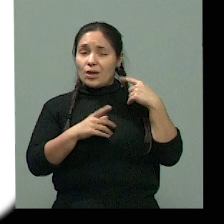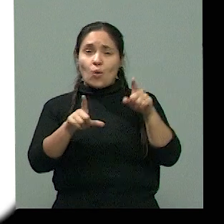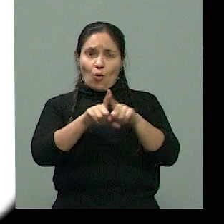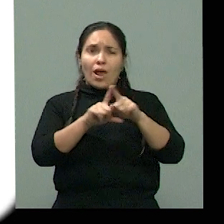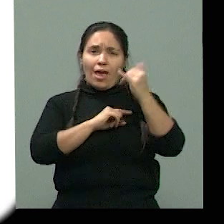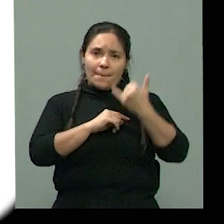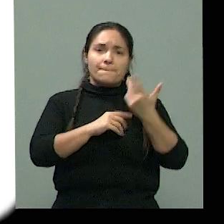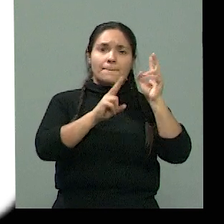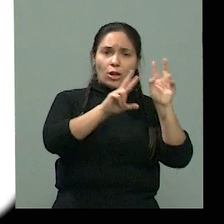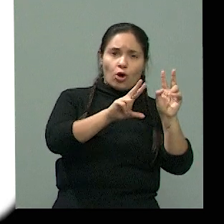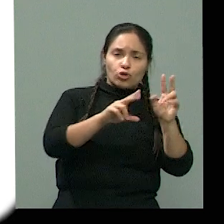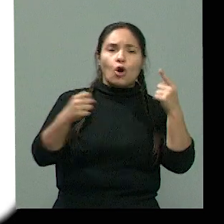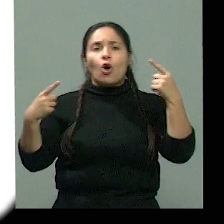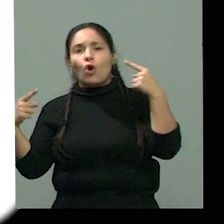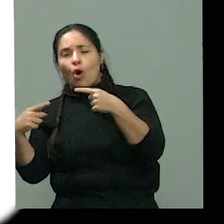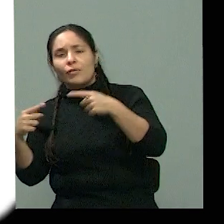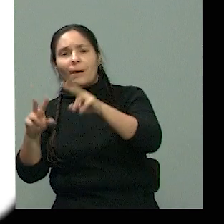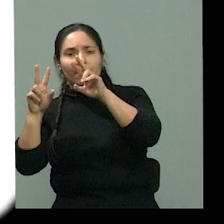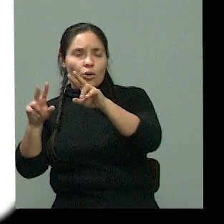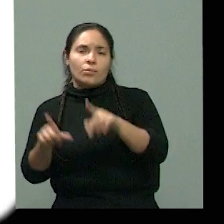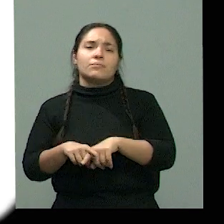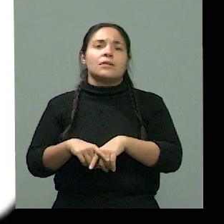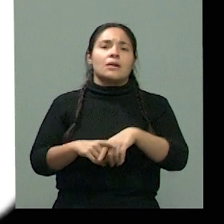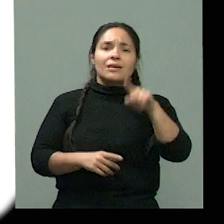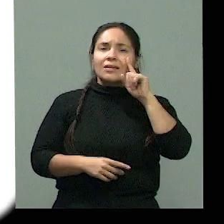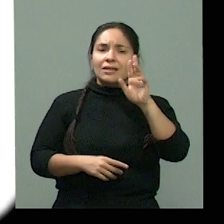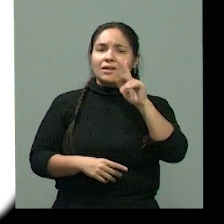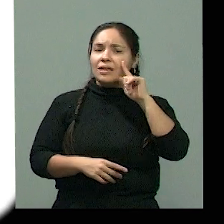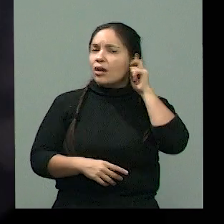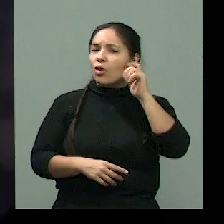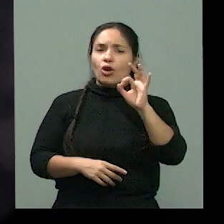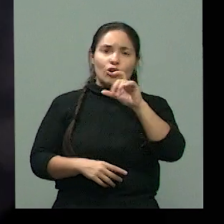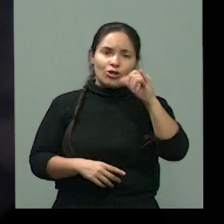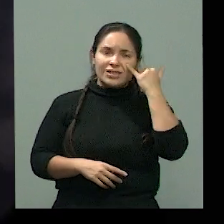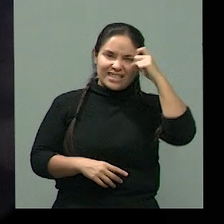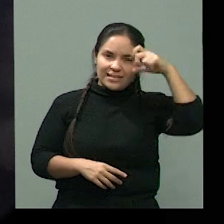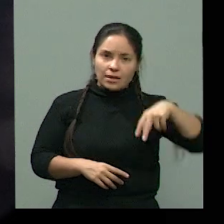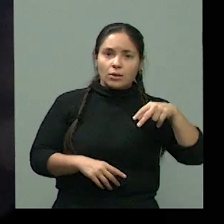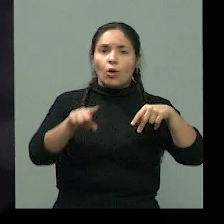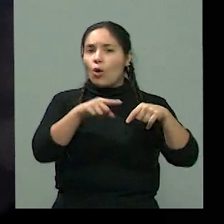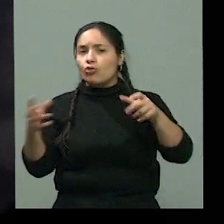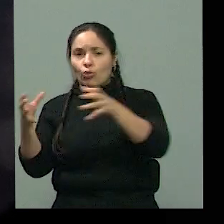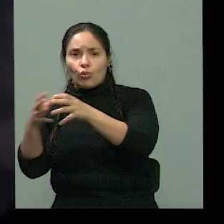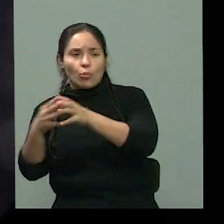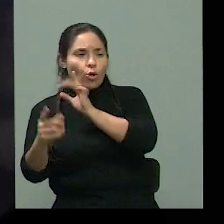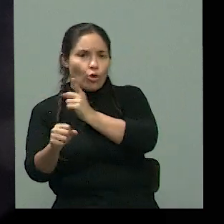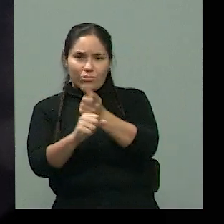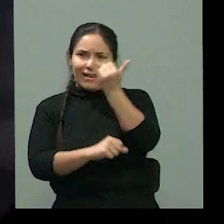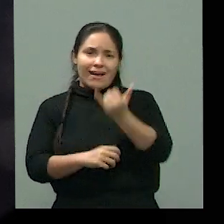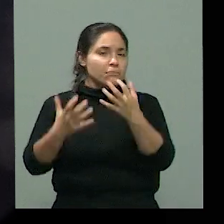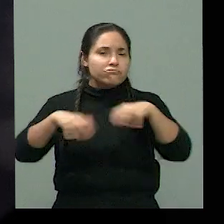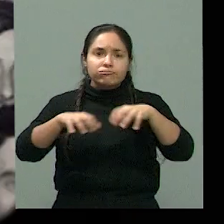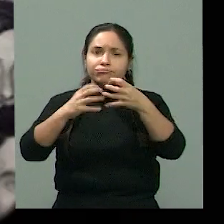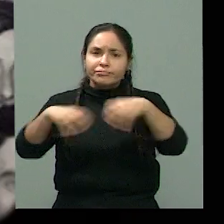antiperonismo, peronismo, el irigoyenismo con sus opositores, siempre ha existido. Lo que pasa es que,